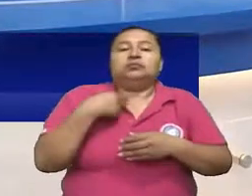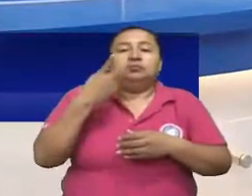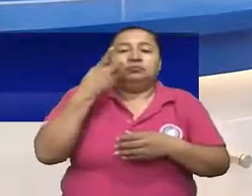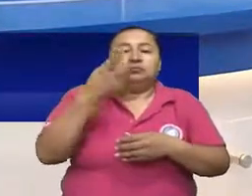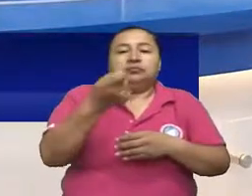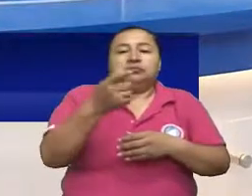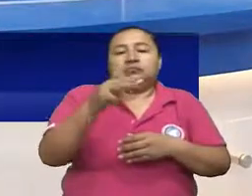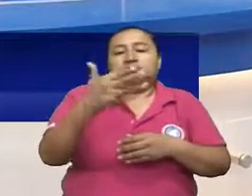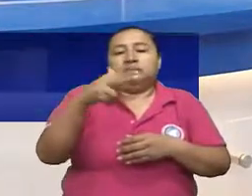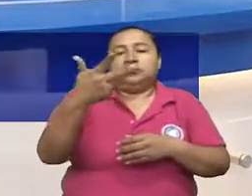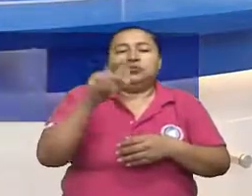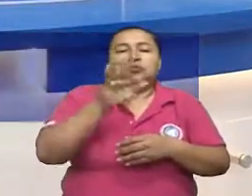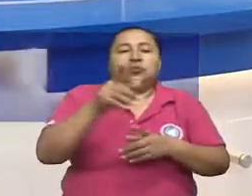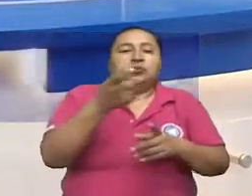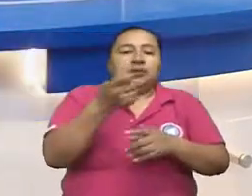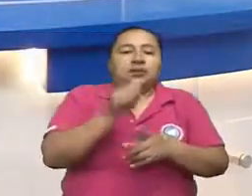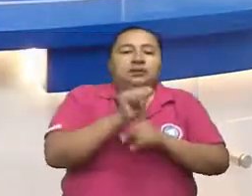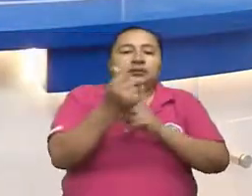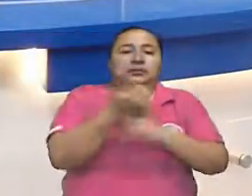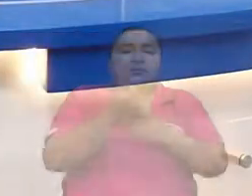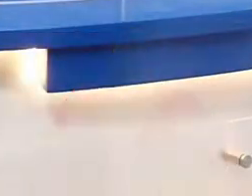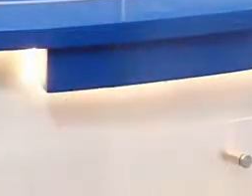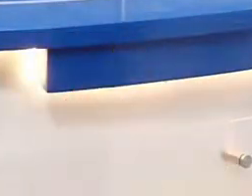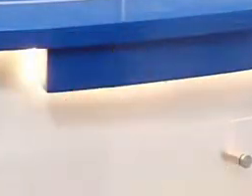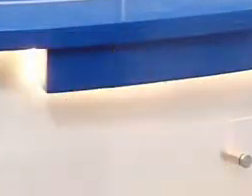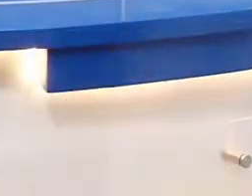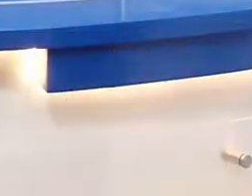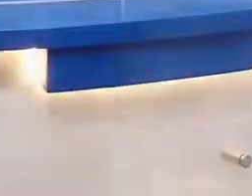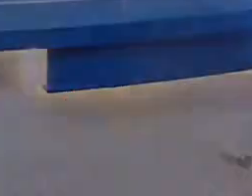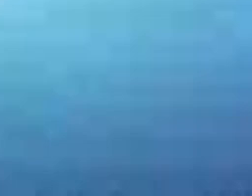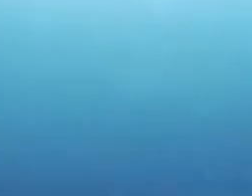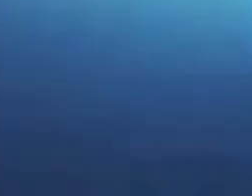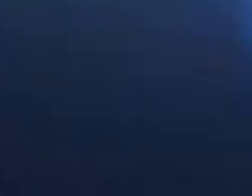Canal 98, tu canal parlamentario.